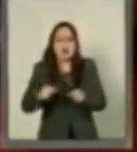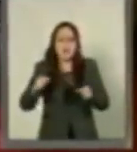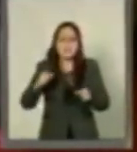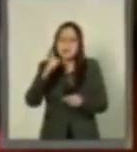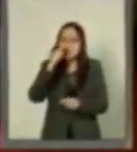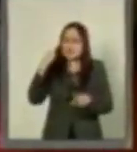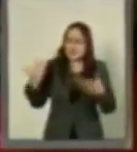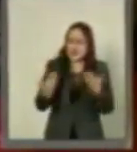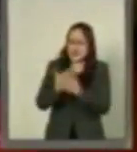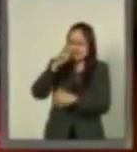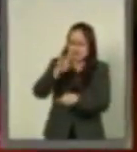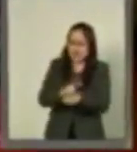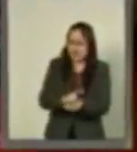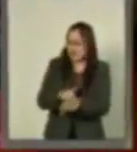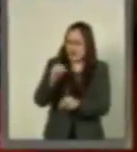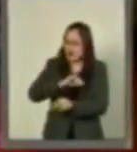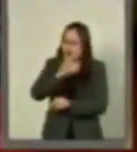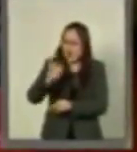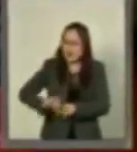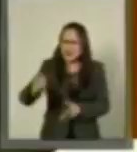nacional. Nunca, senador.